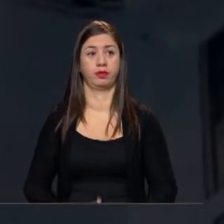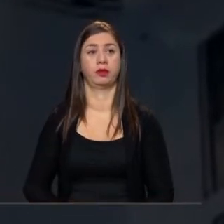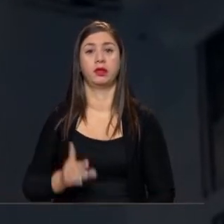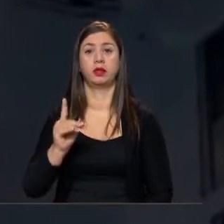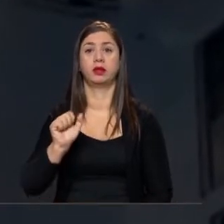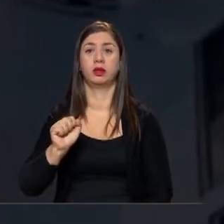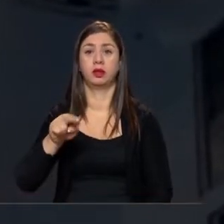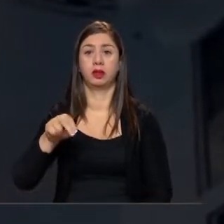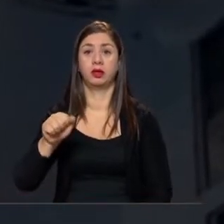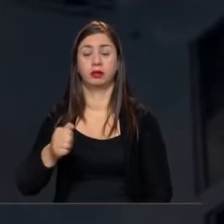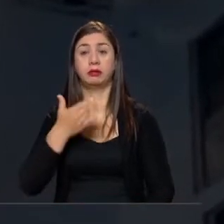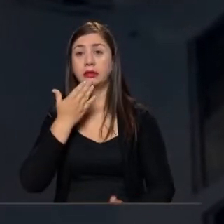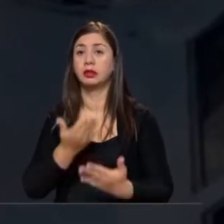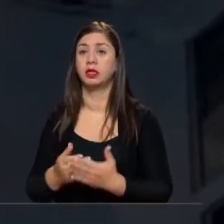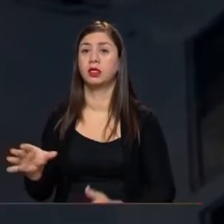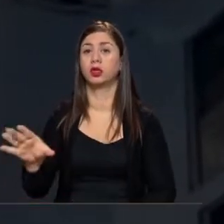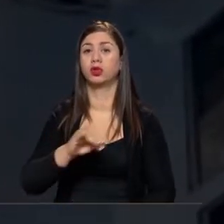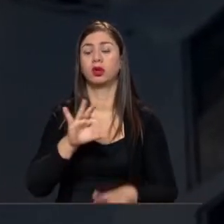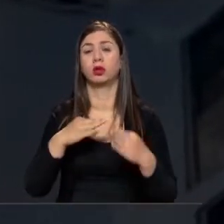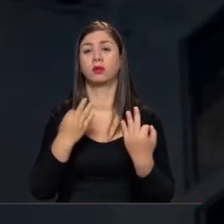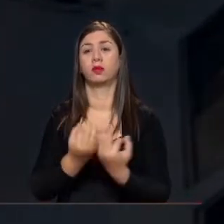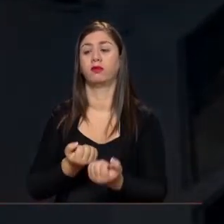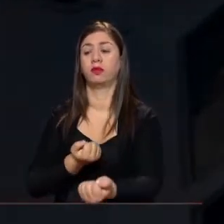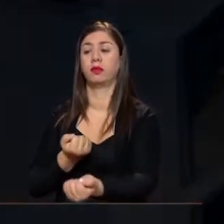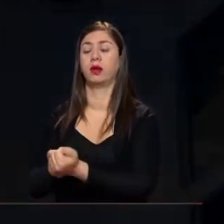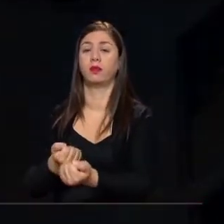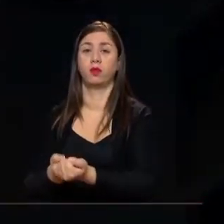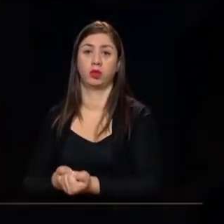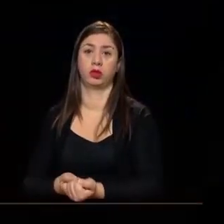quienes han enviado palabras de apoyo para su familia e indicó